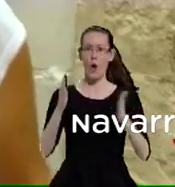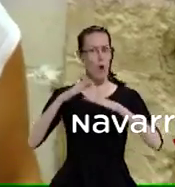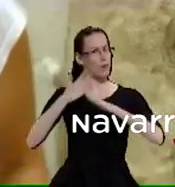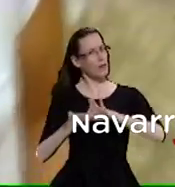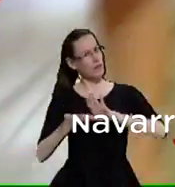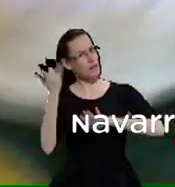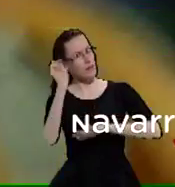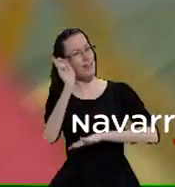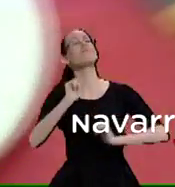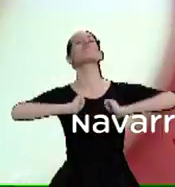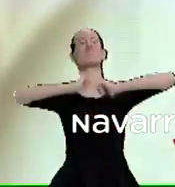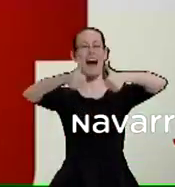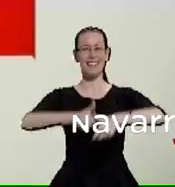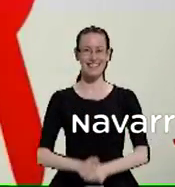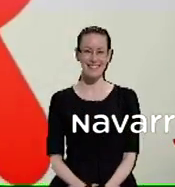mováis porque comenzamos.